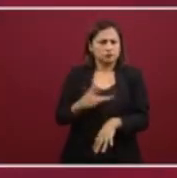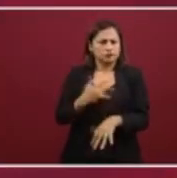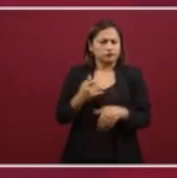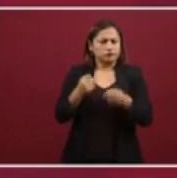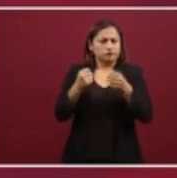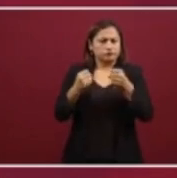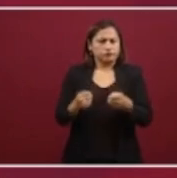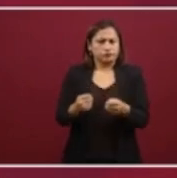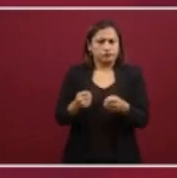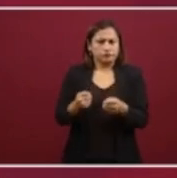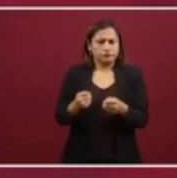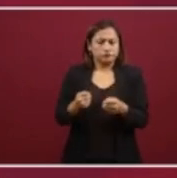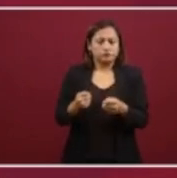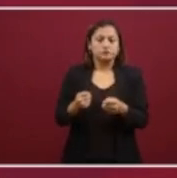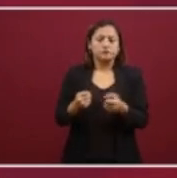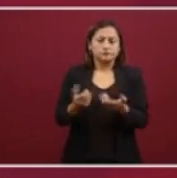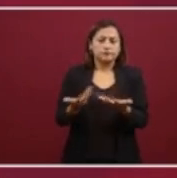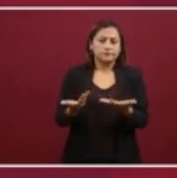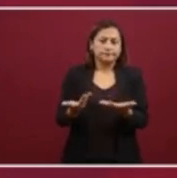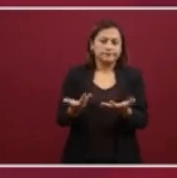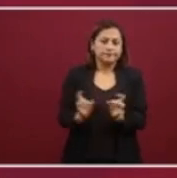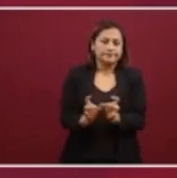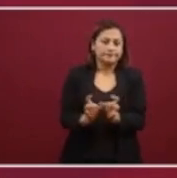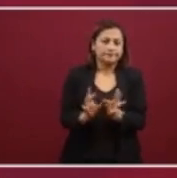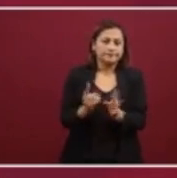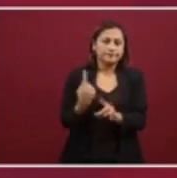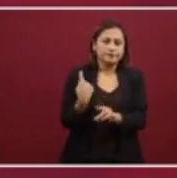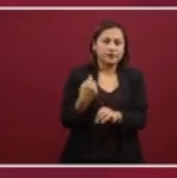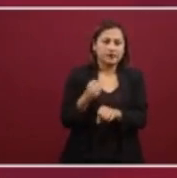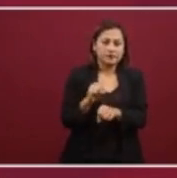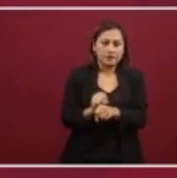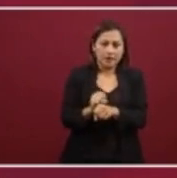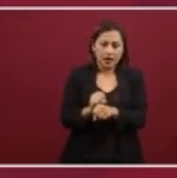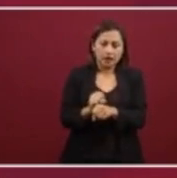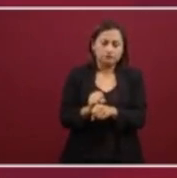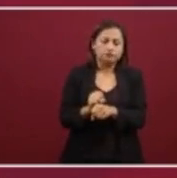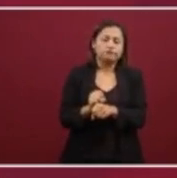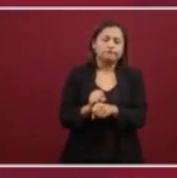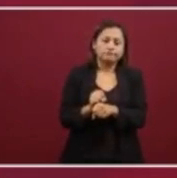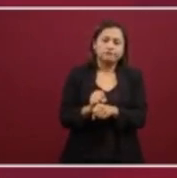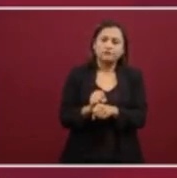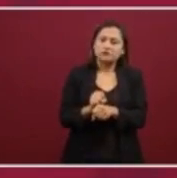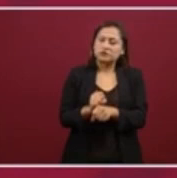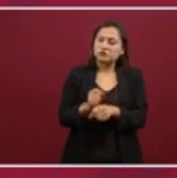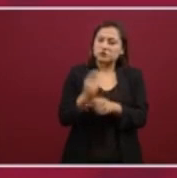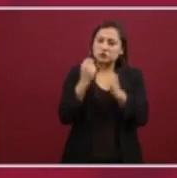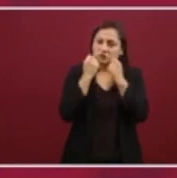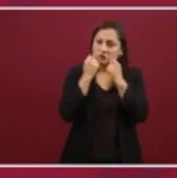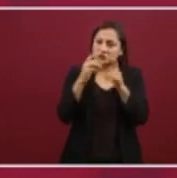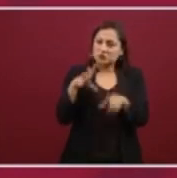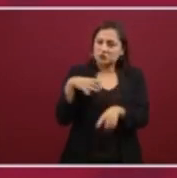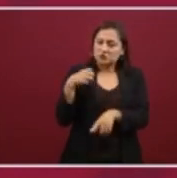lo sucedido en esta semana, resistió nuestra moneda.